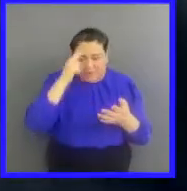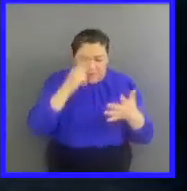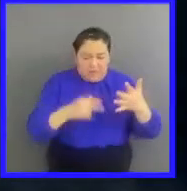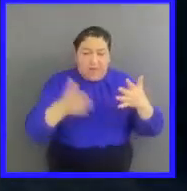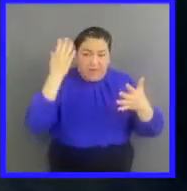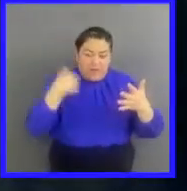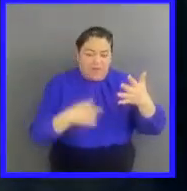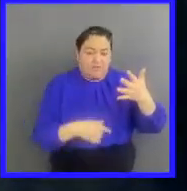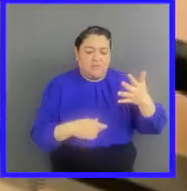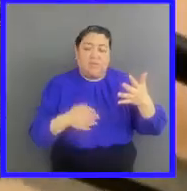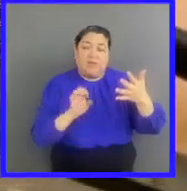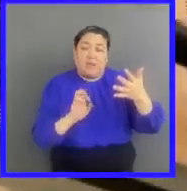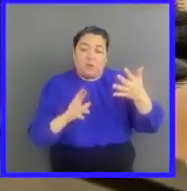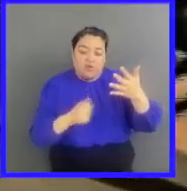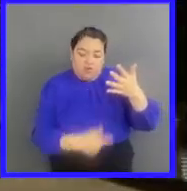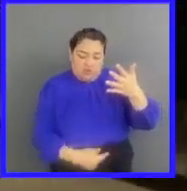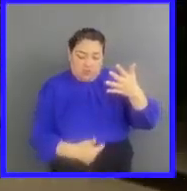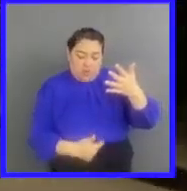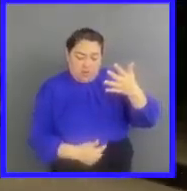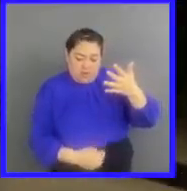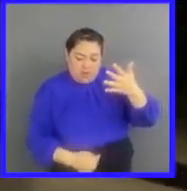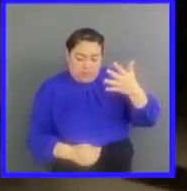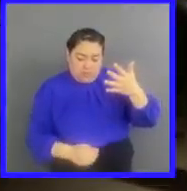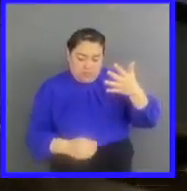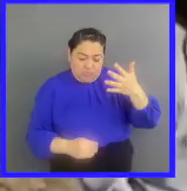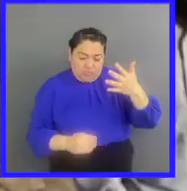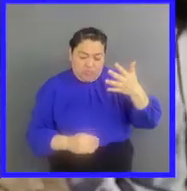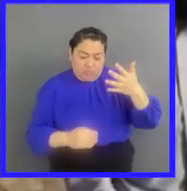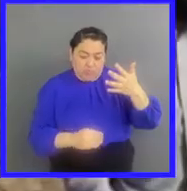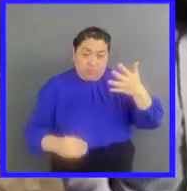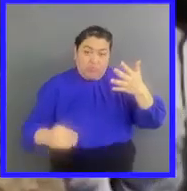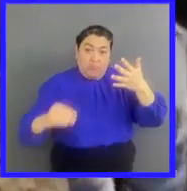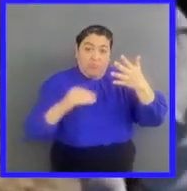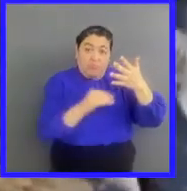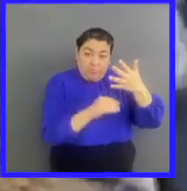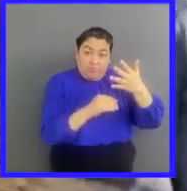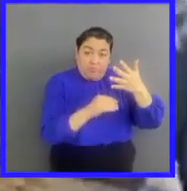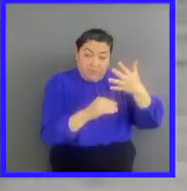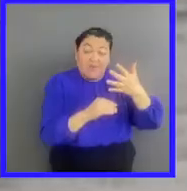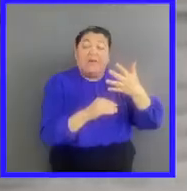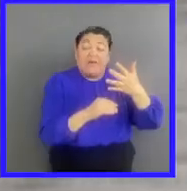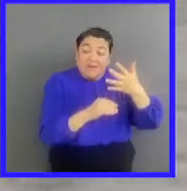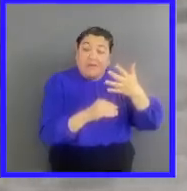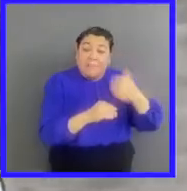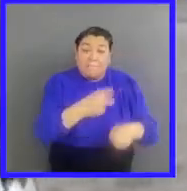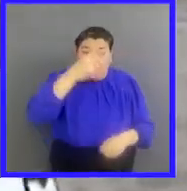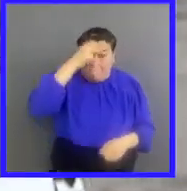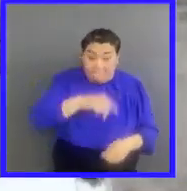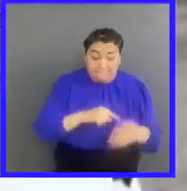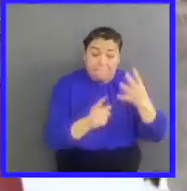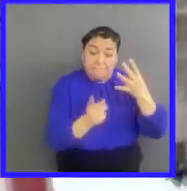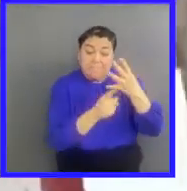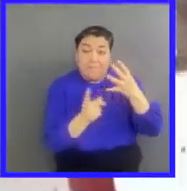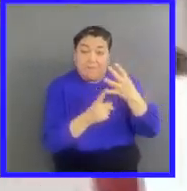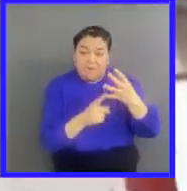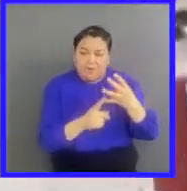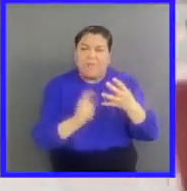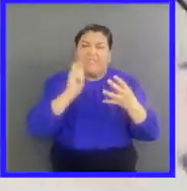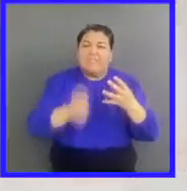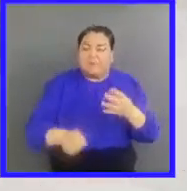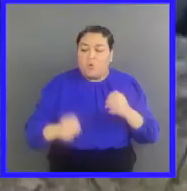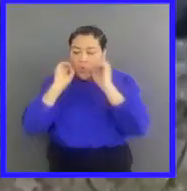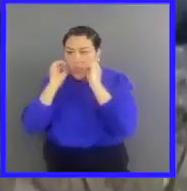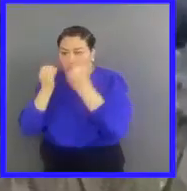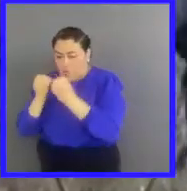subir 36 posiciones en comparación con 2024. En el caso de México, la analista principal de la Organización para América